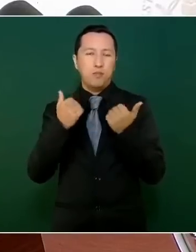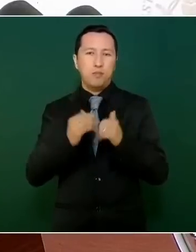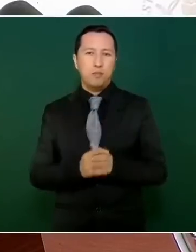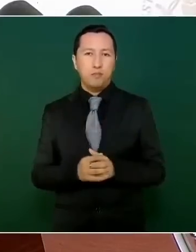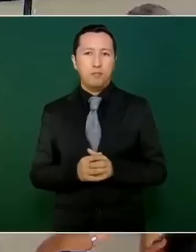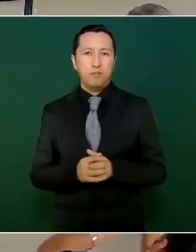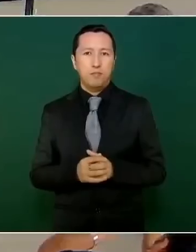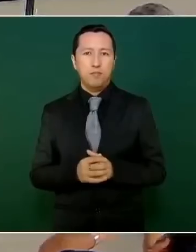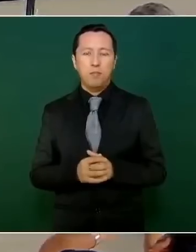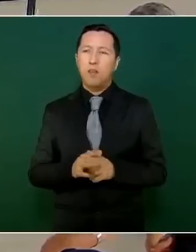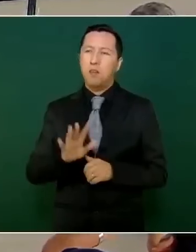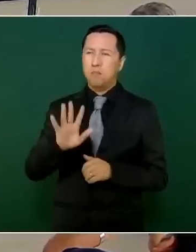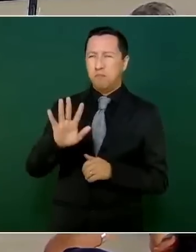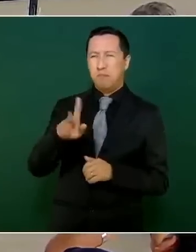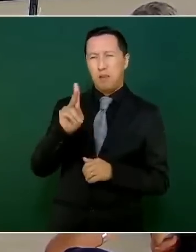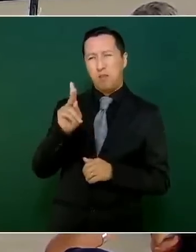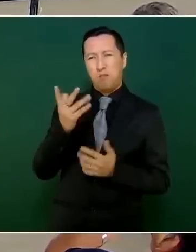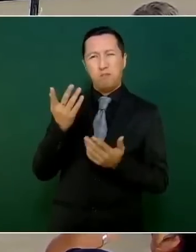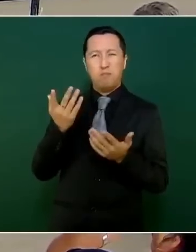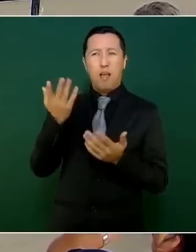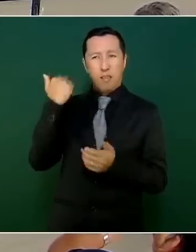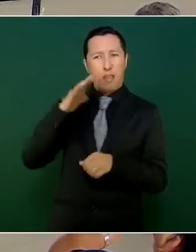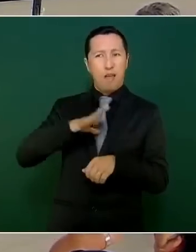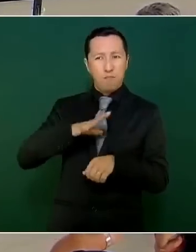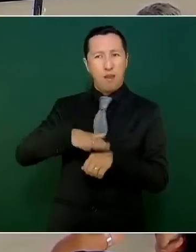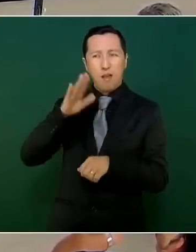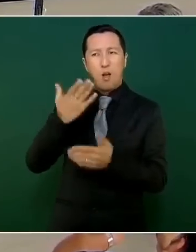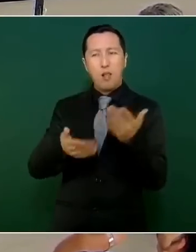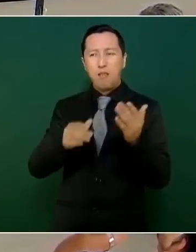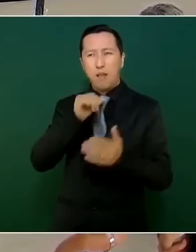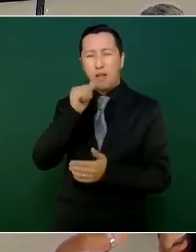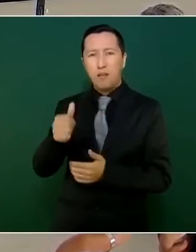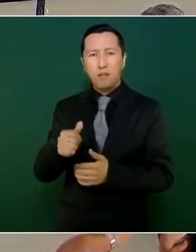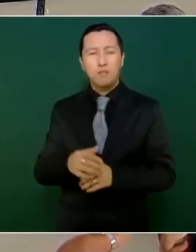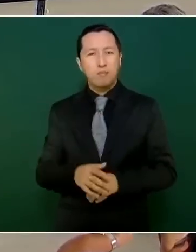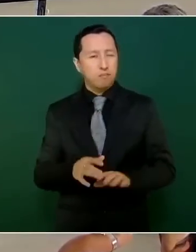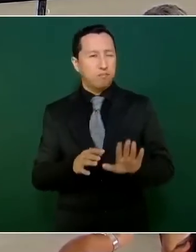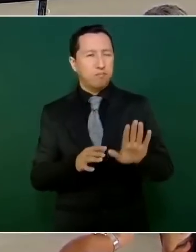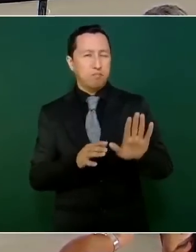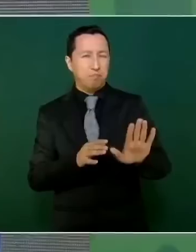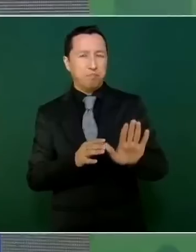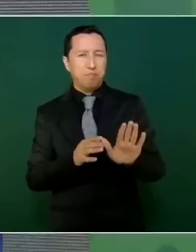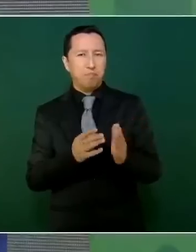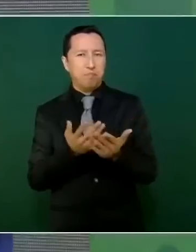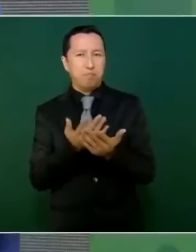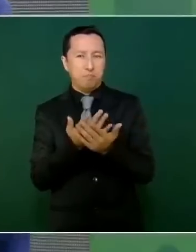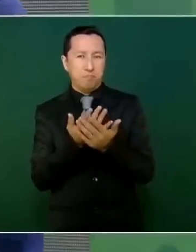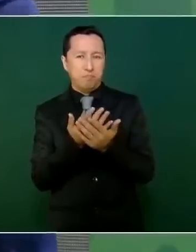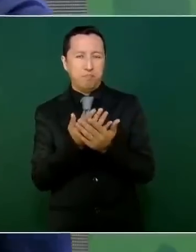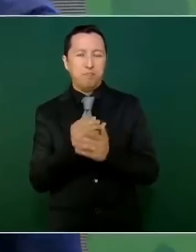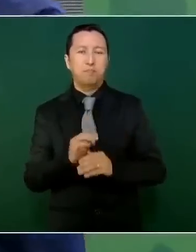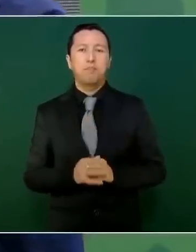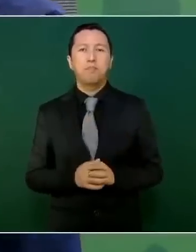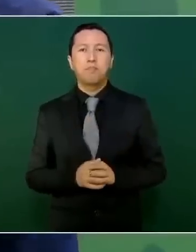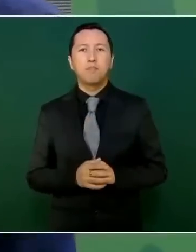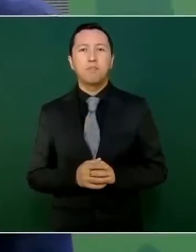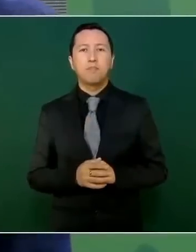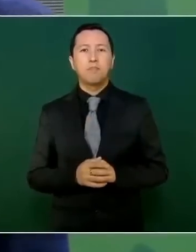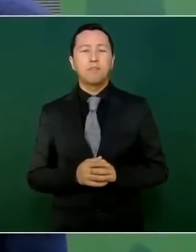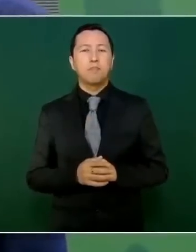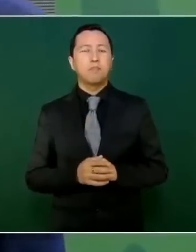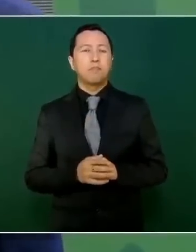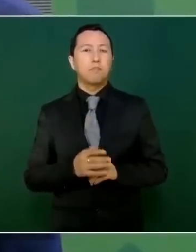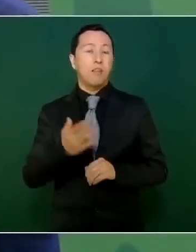Pero era más que ahora, presidente, ahora no hay nada. Se transfería, permíteme, se transferían los fondos a